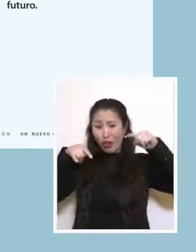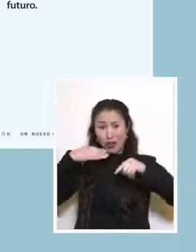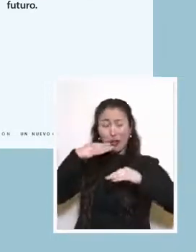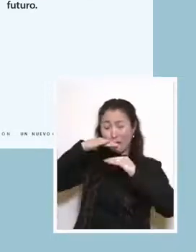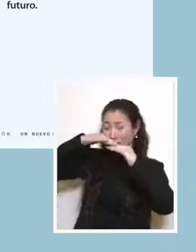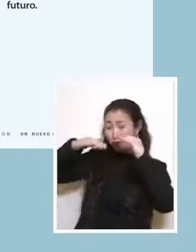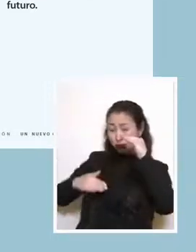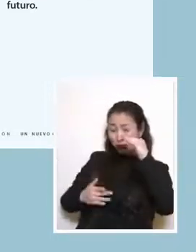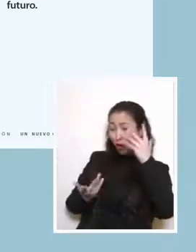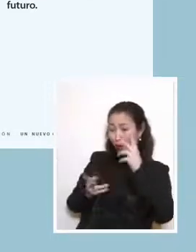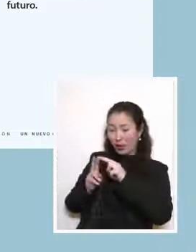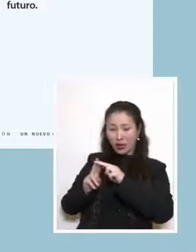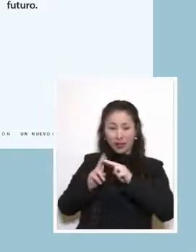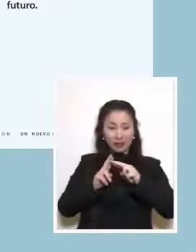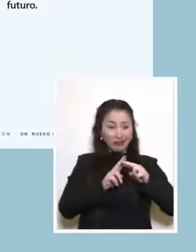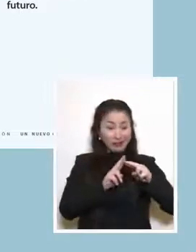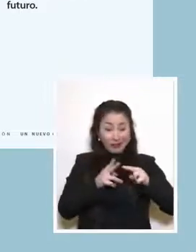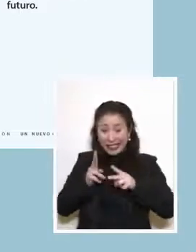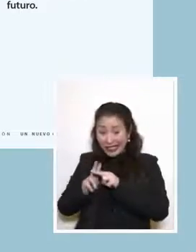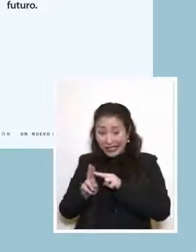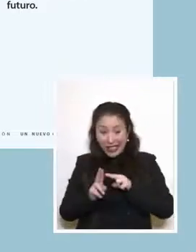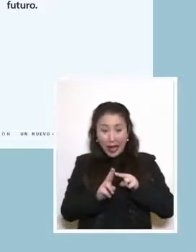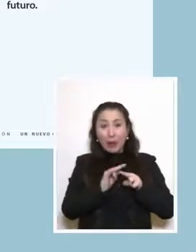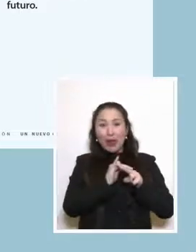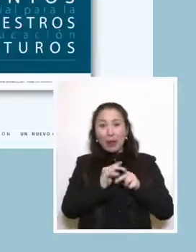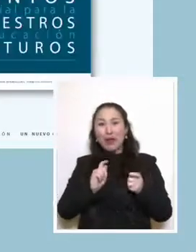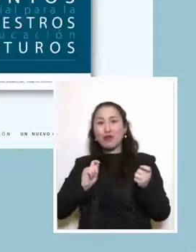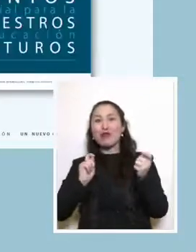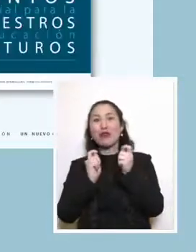mientras transformamos el futuro.